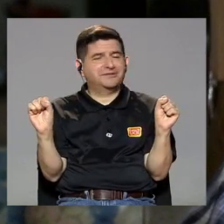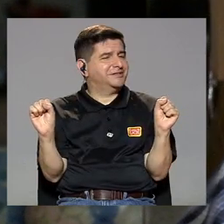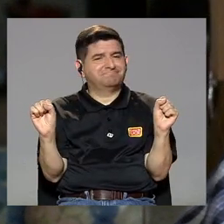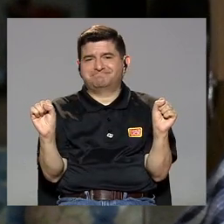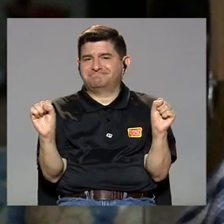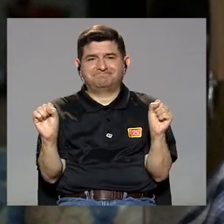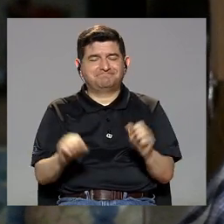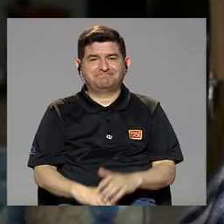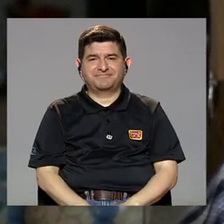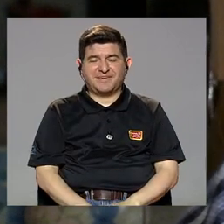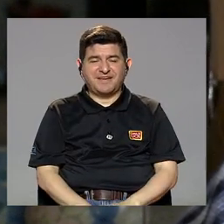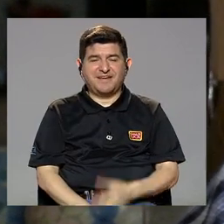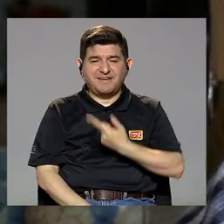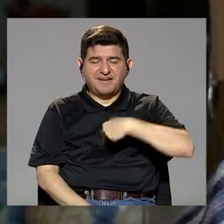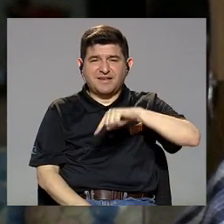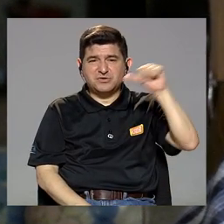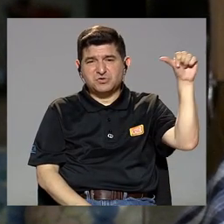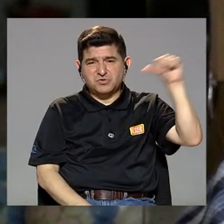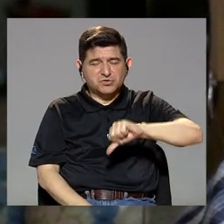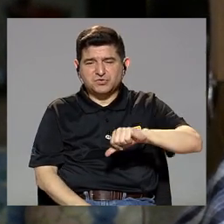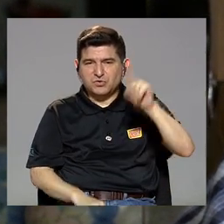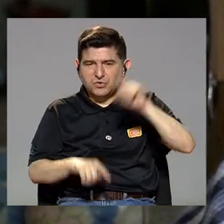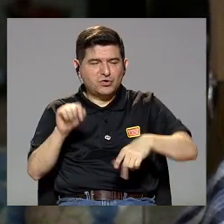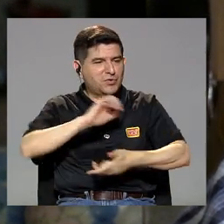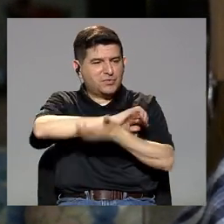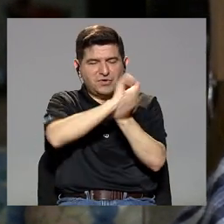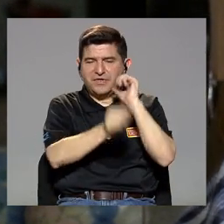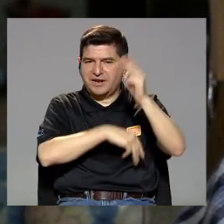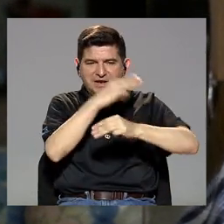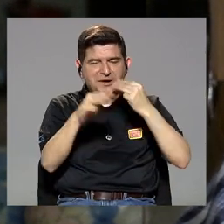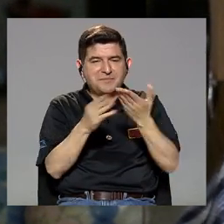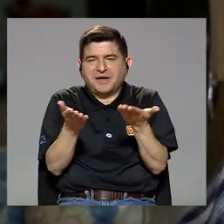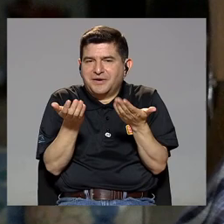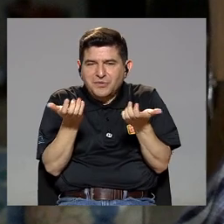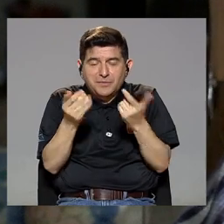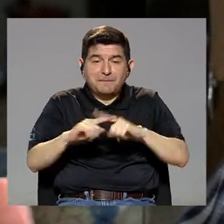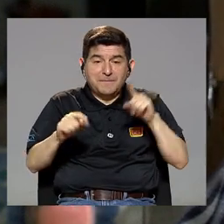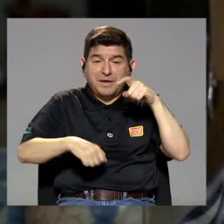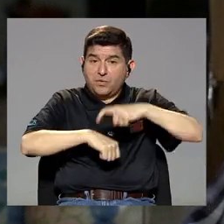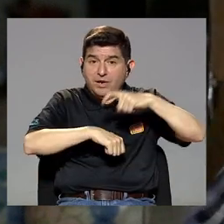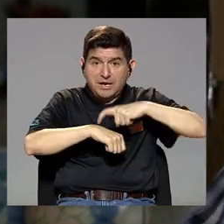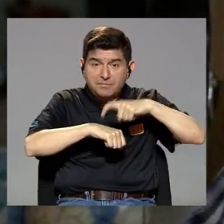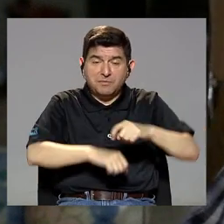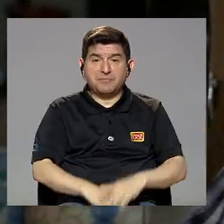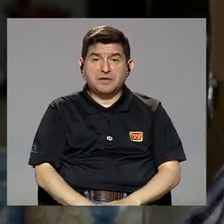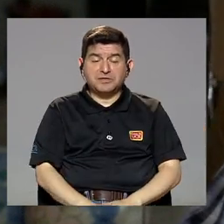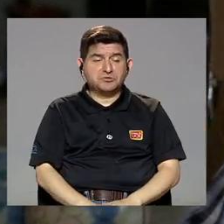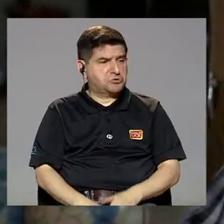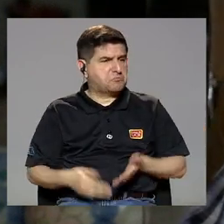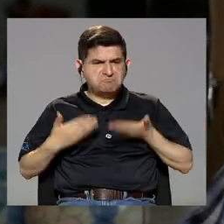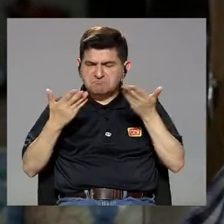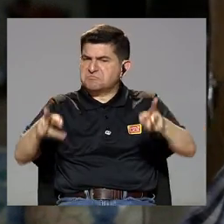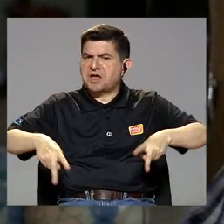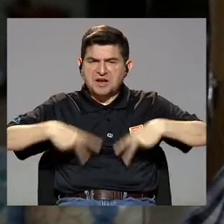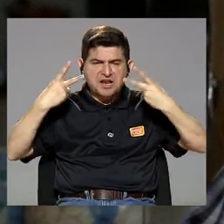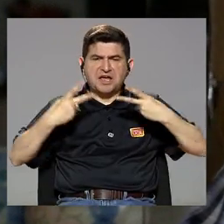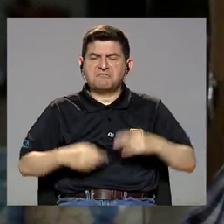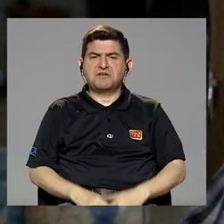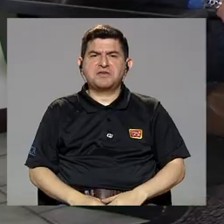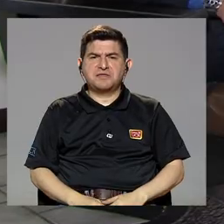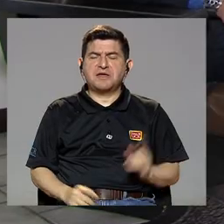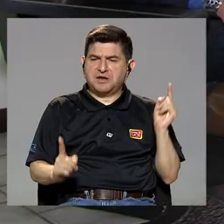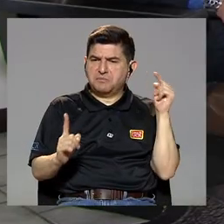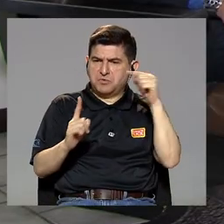había un fracasado no lo pudimos cambiar el mundo como queríamos pero en ese momento estábamos por dar la vida para cambiar el